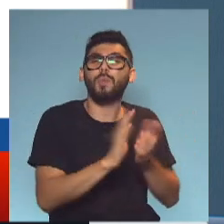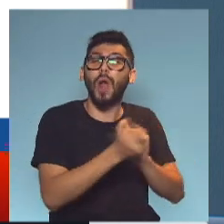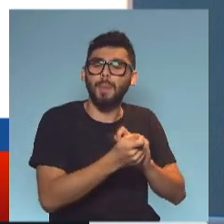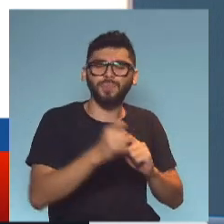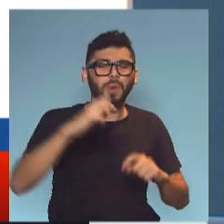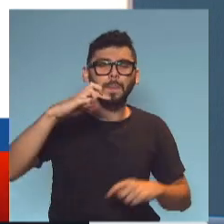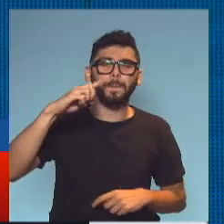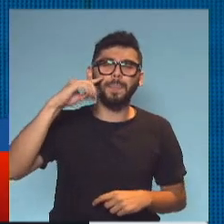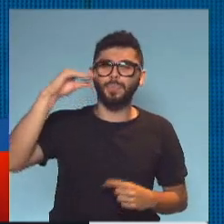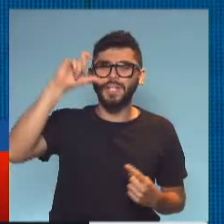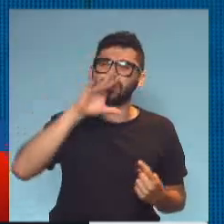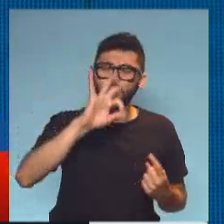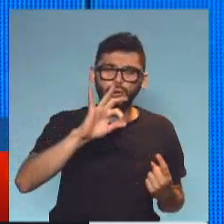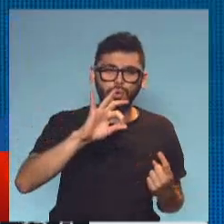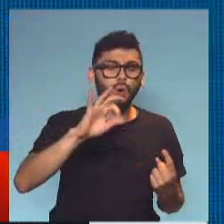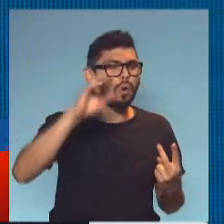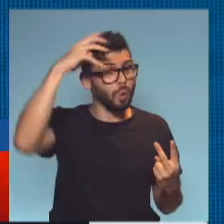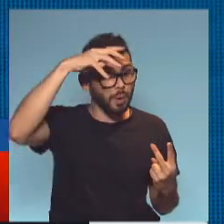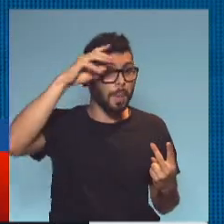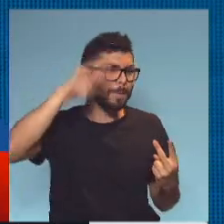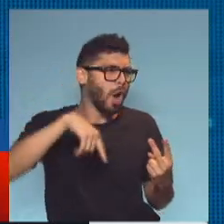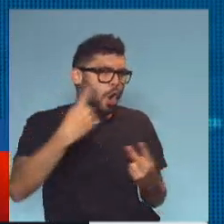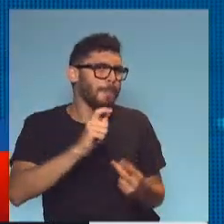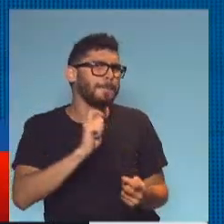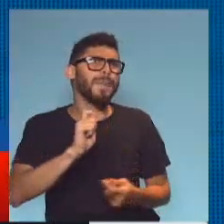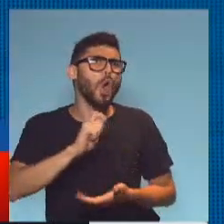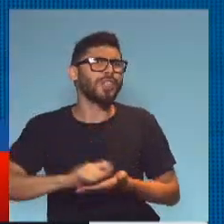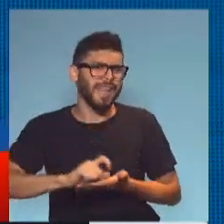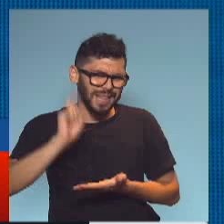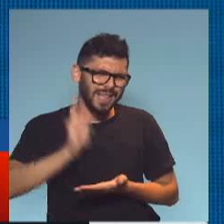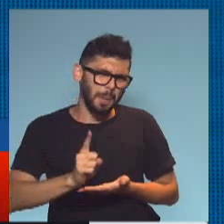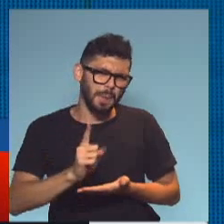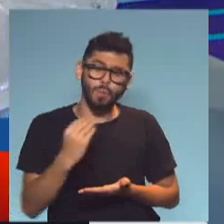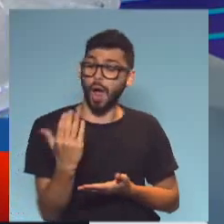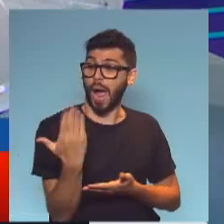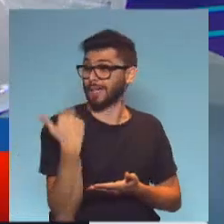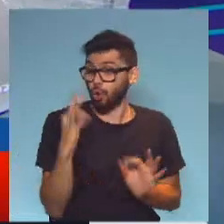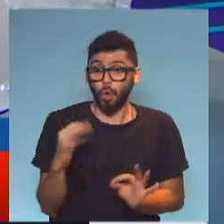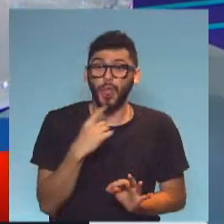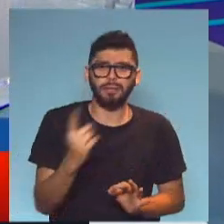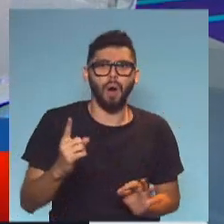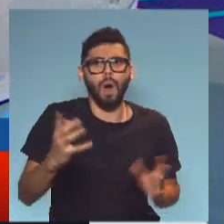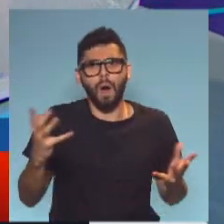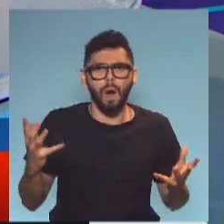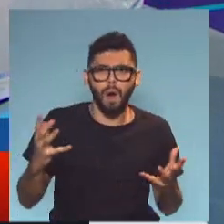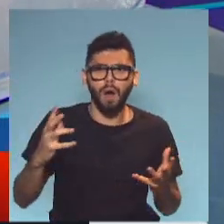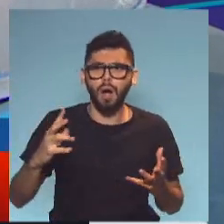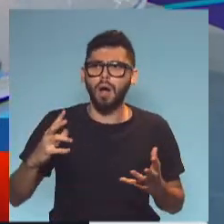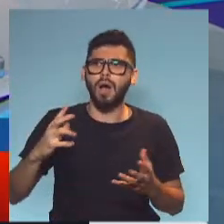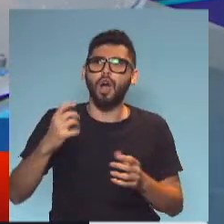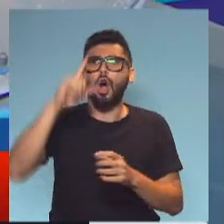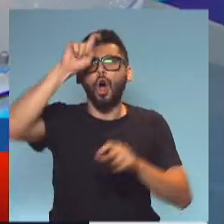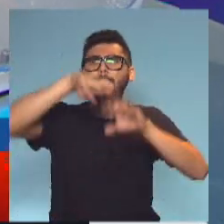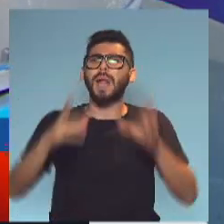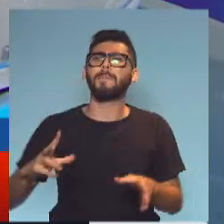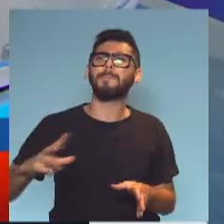Y también hay varios editorialistas que fueron por esa línea, ¿no? ¿Por qué? Hasta ayer mismo, ¿por qué no habilitan a los privados a vender vacunas?